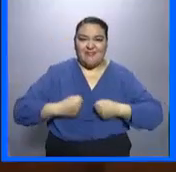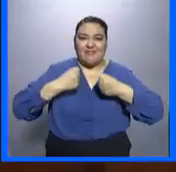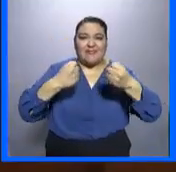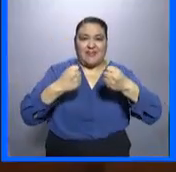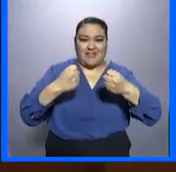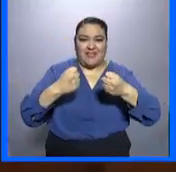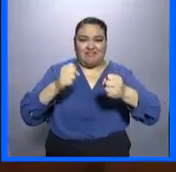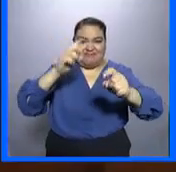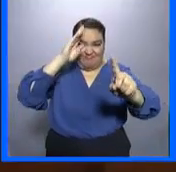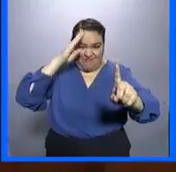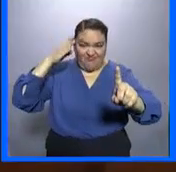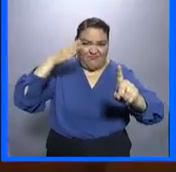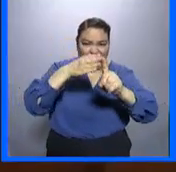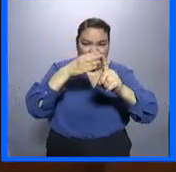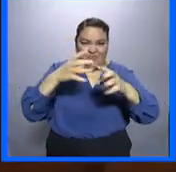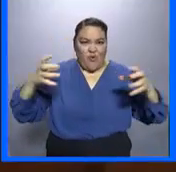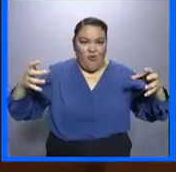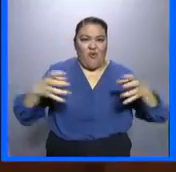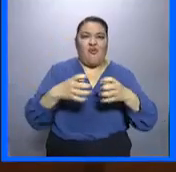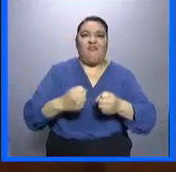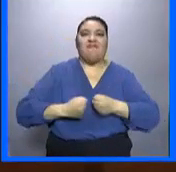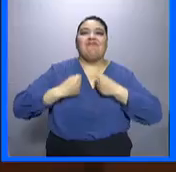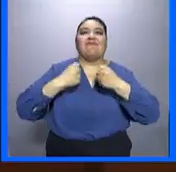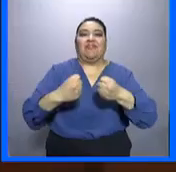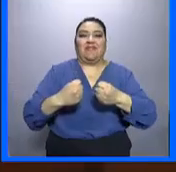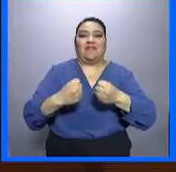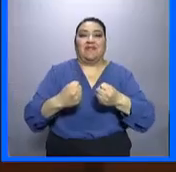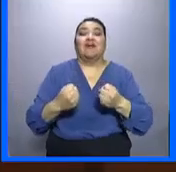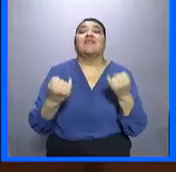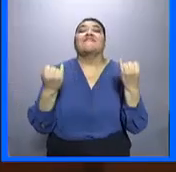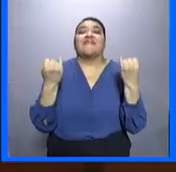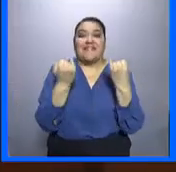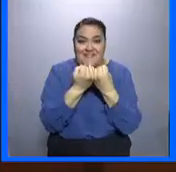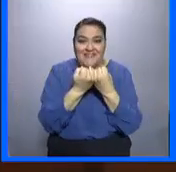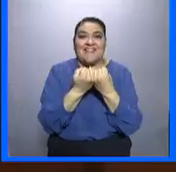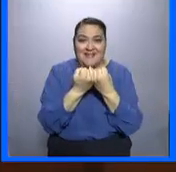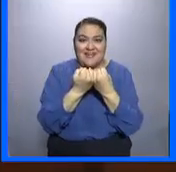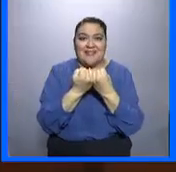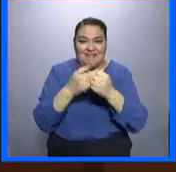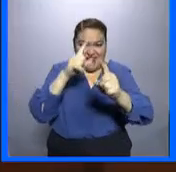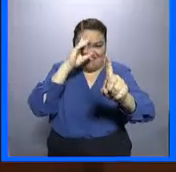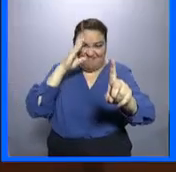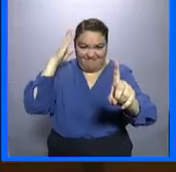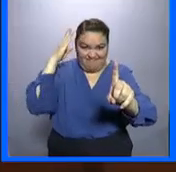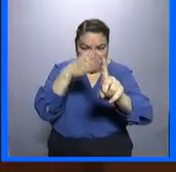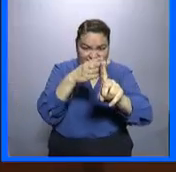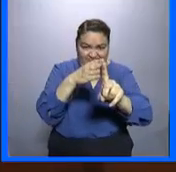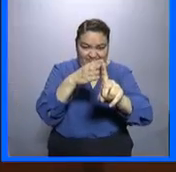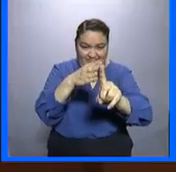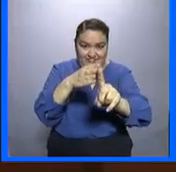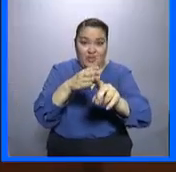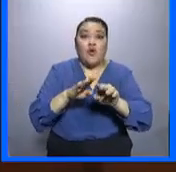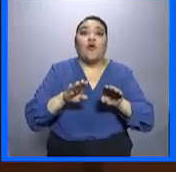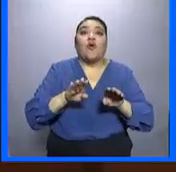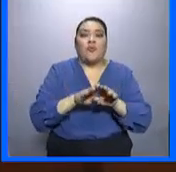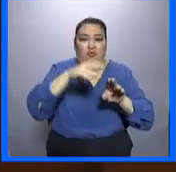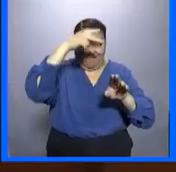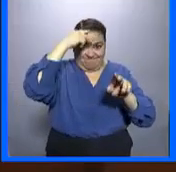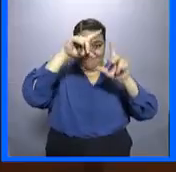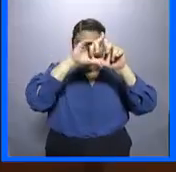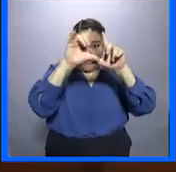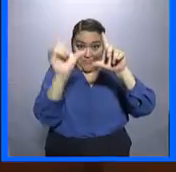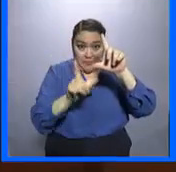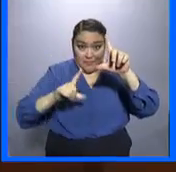a la misma trinchera y compartimos una misma causa: hacer de